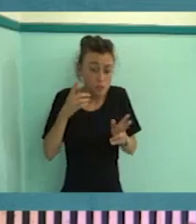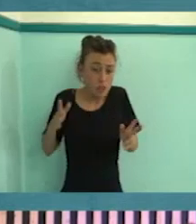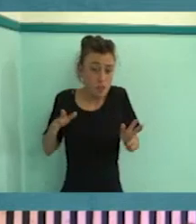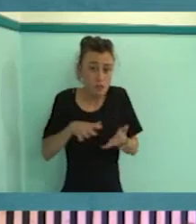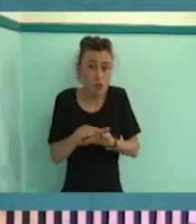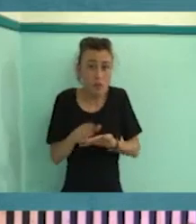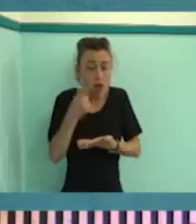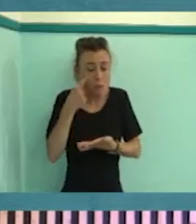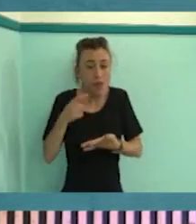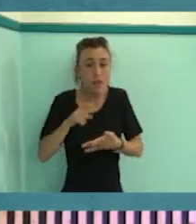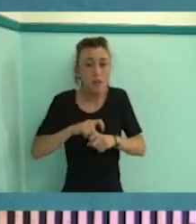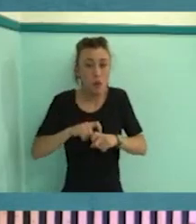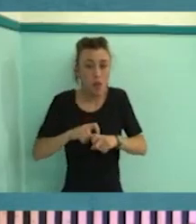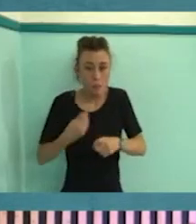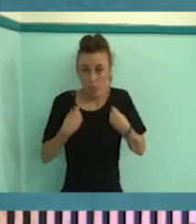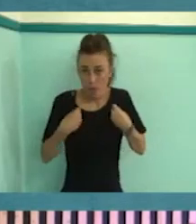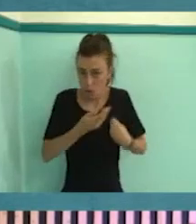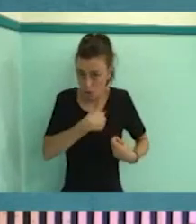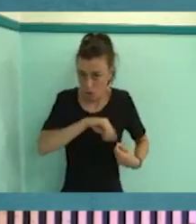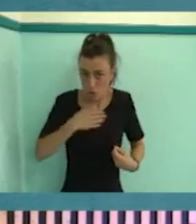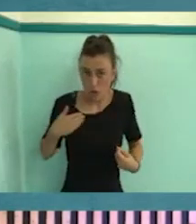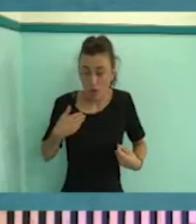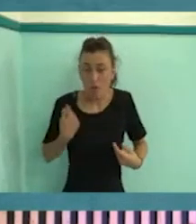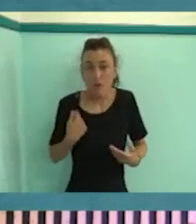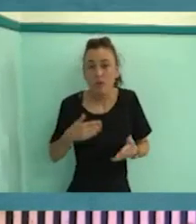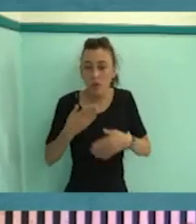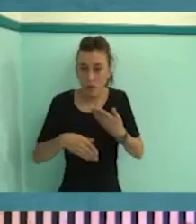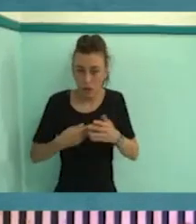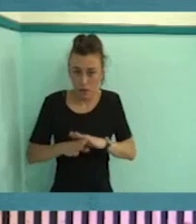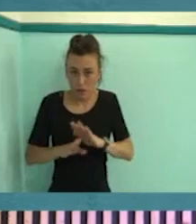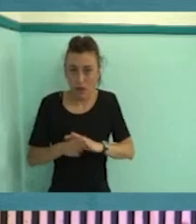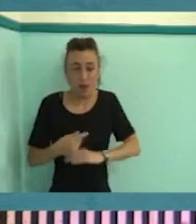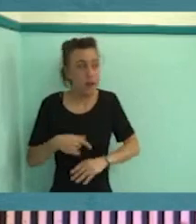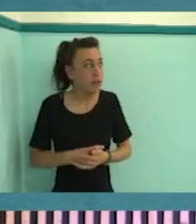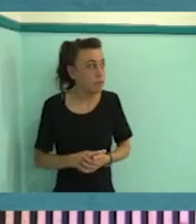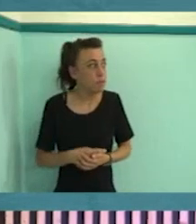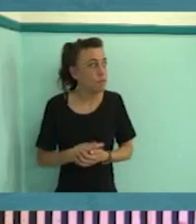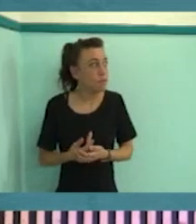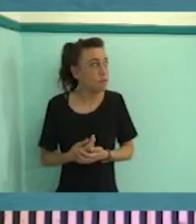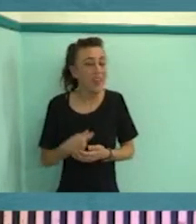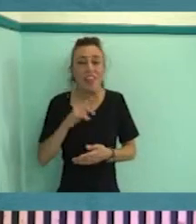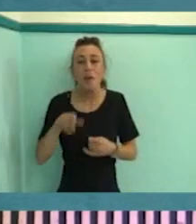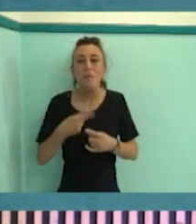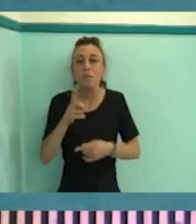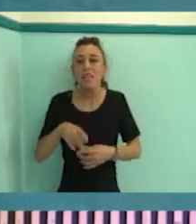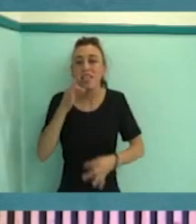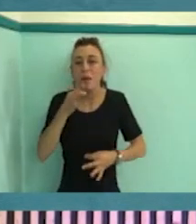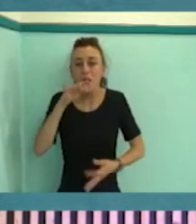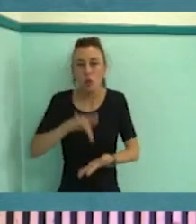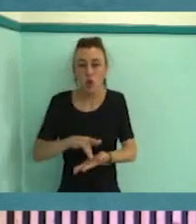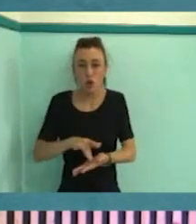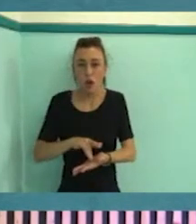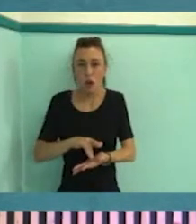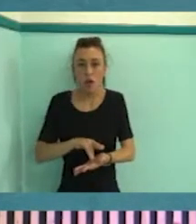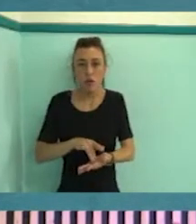porque claro llega el 1 de septiembre que tú estás todavía con eh las lapas del Chiringuito que te has ido a tomar las tienes todavía digiriendo